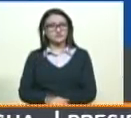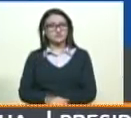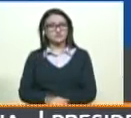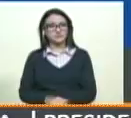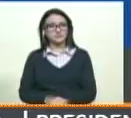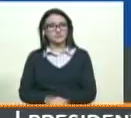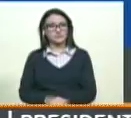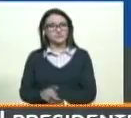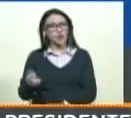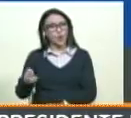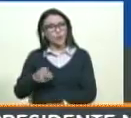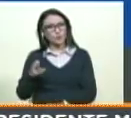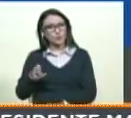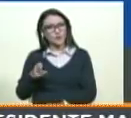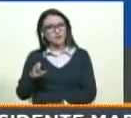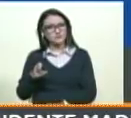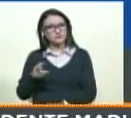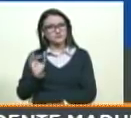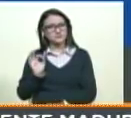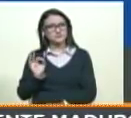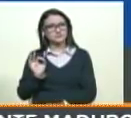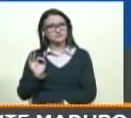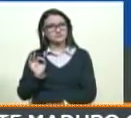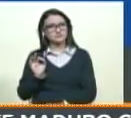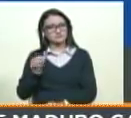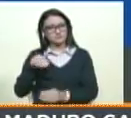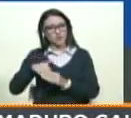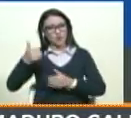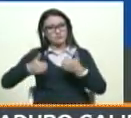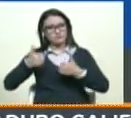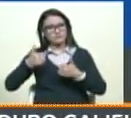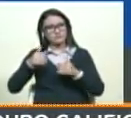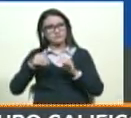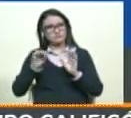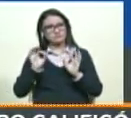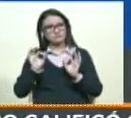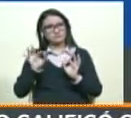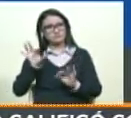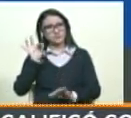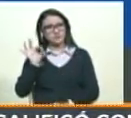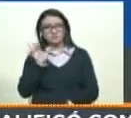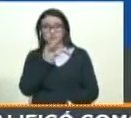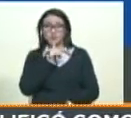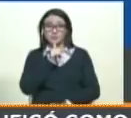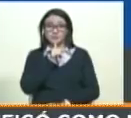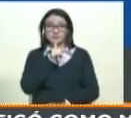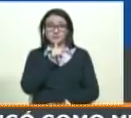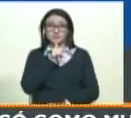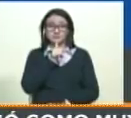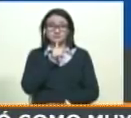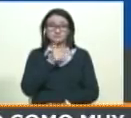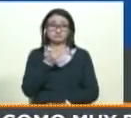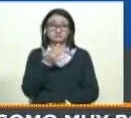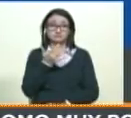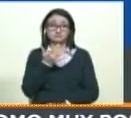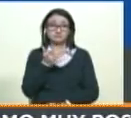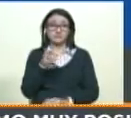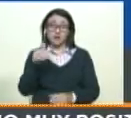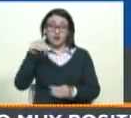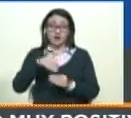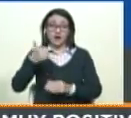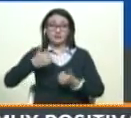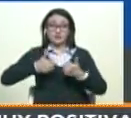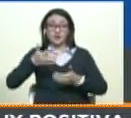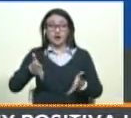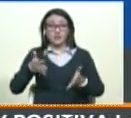el señor Juan Orlando Hernández para ser candidato constitucional? No la tenía. Pero luego fue candidato.